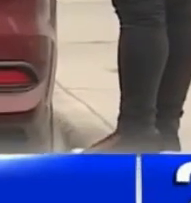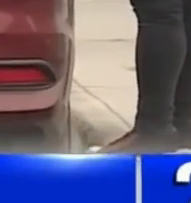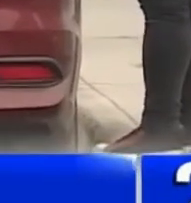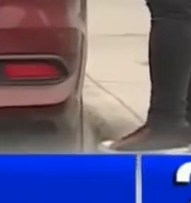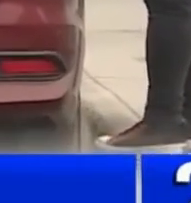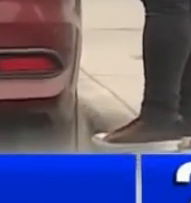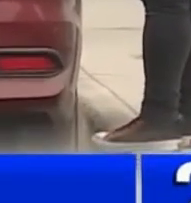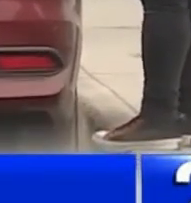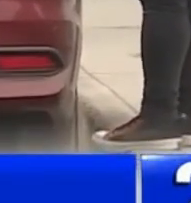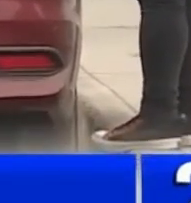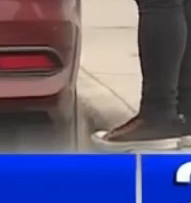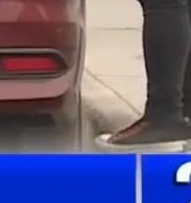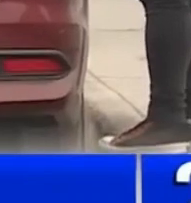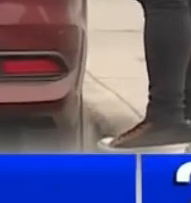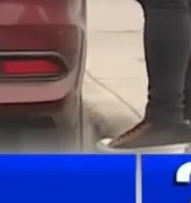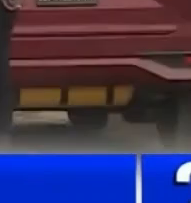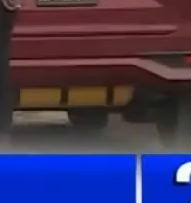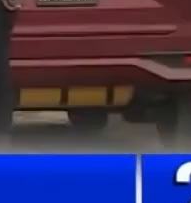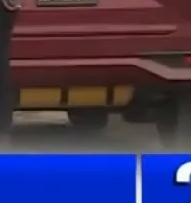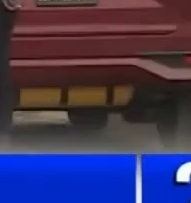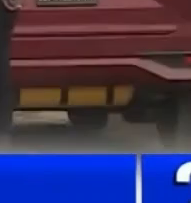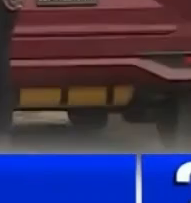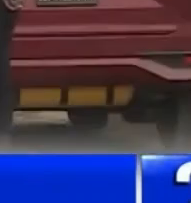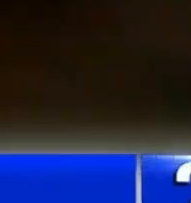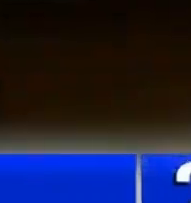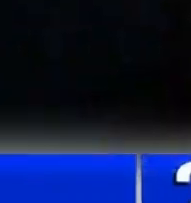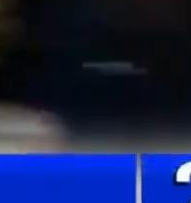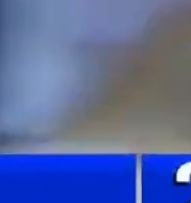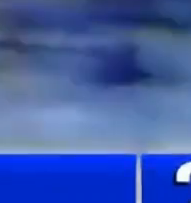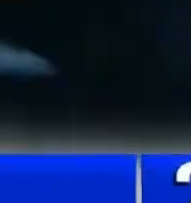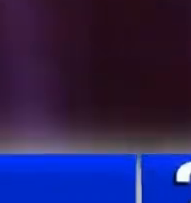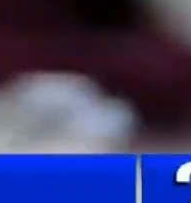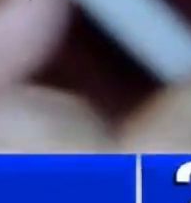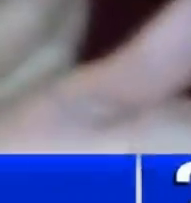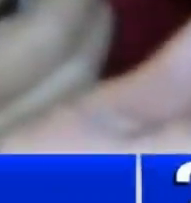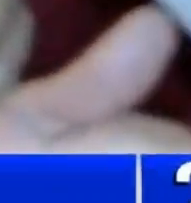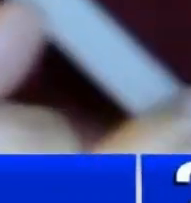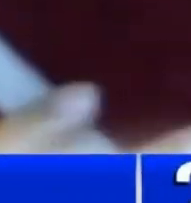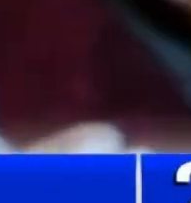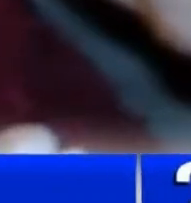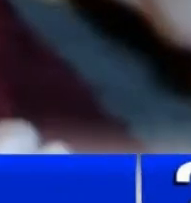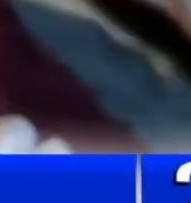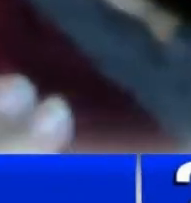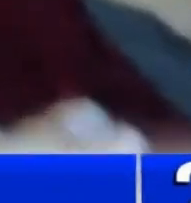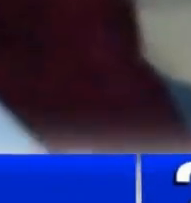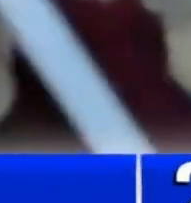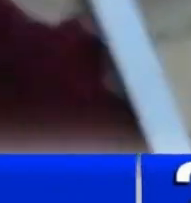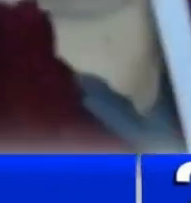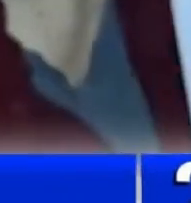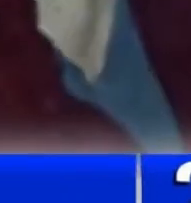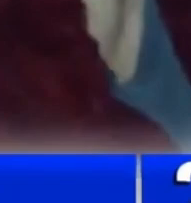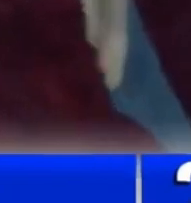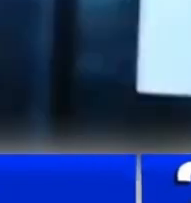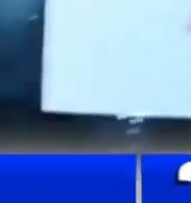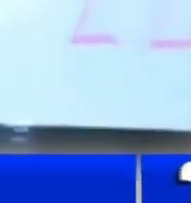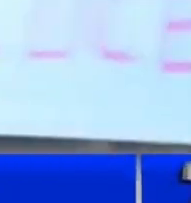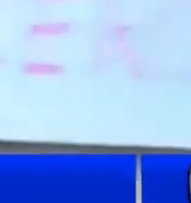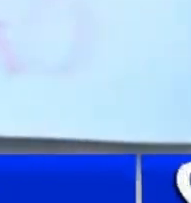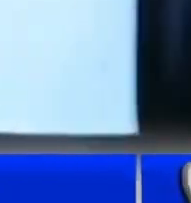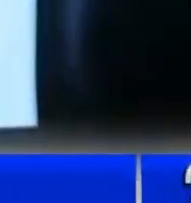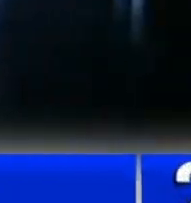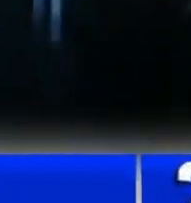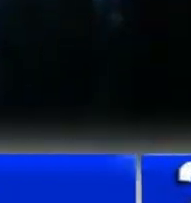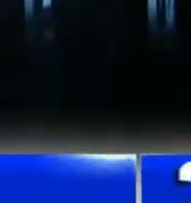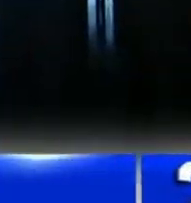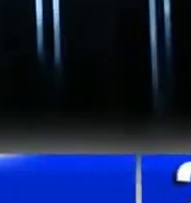dar con la identidad de al menos uno de los secuestradores como parte de las diligencias policiales un grupo de agentes de criminalística también